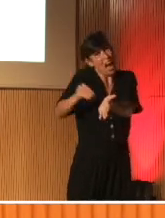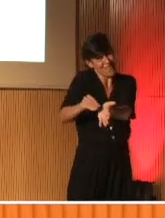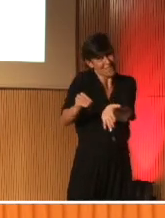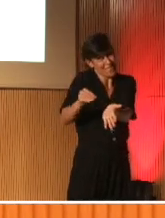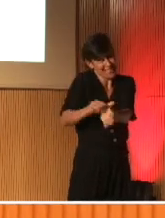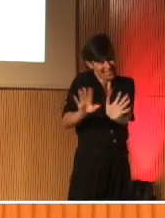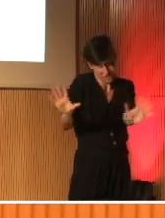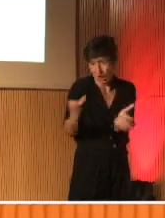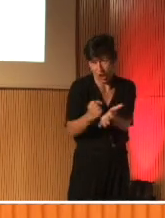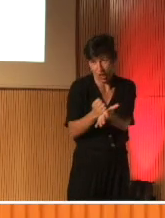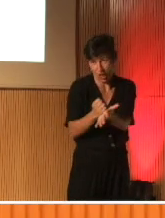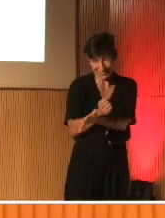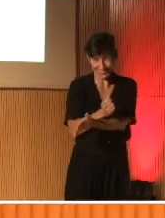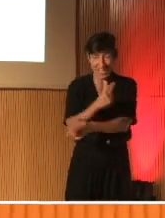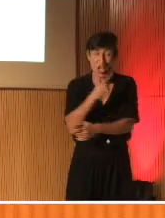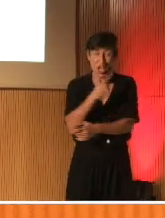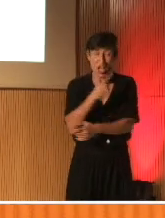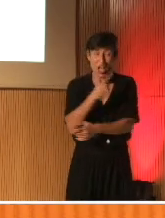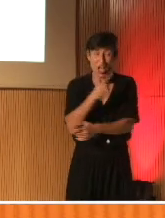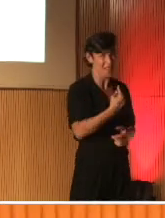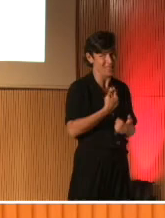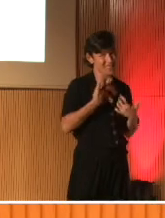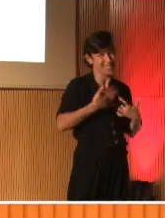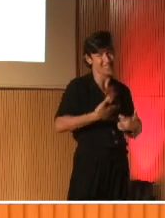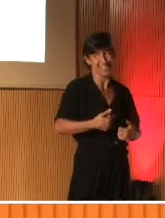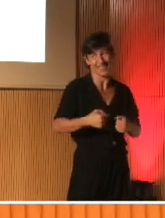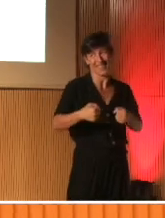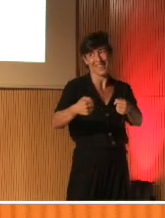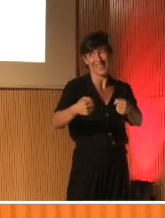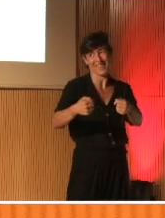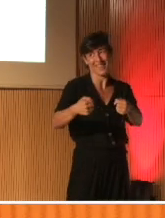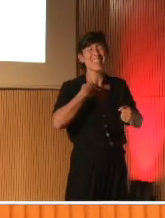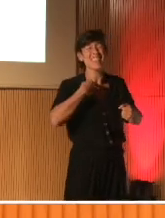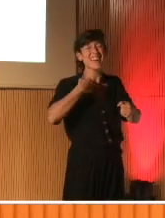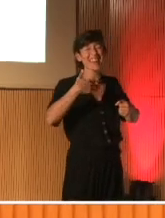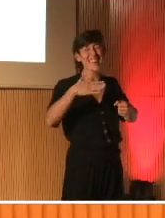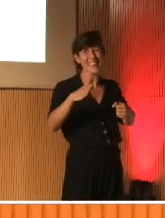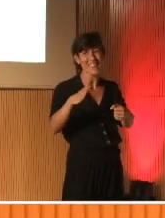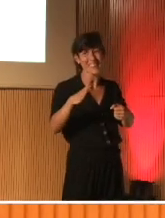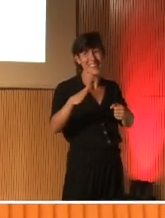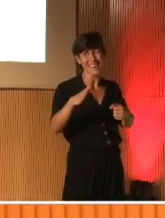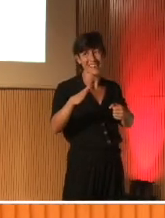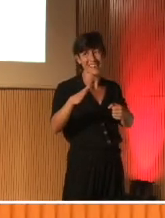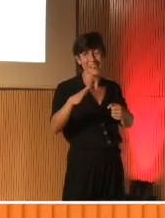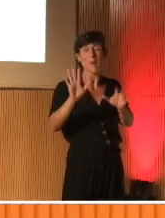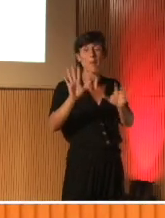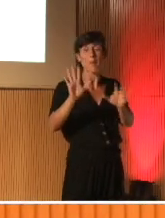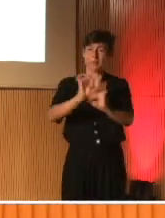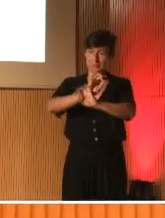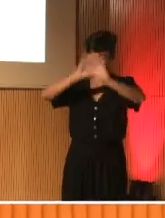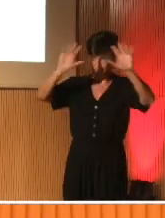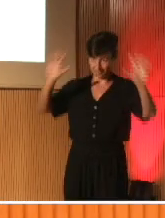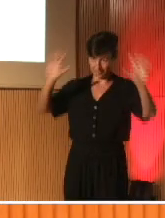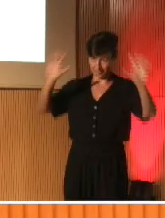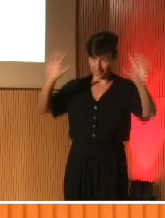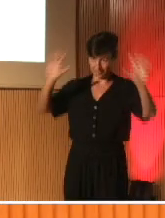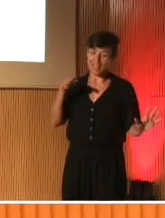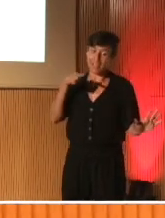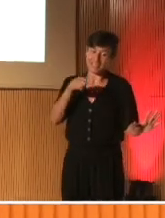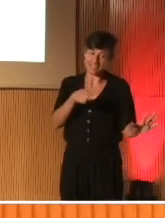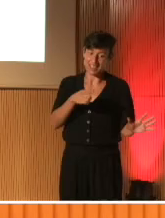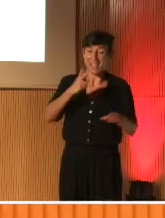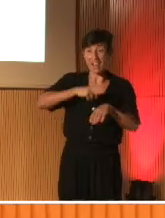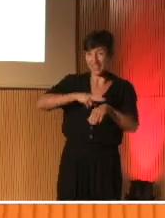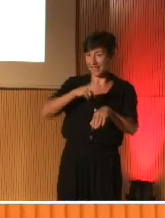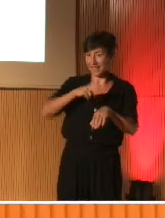pocas hay uno que es de pierde pero claro así te queda el ritmo he